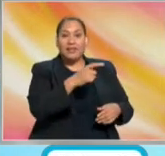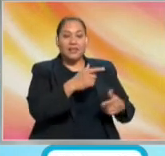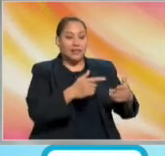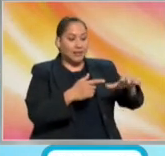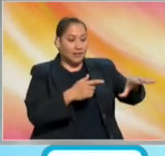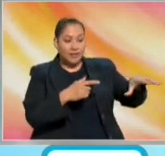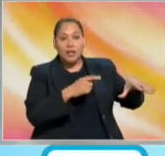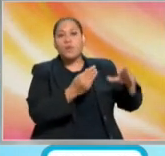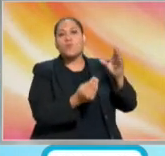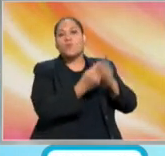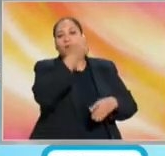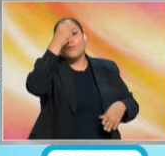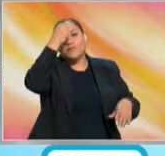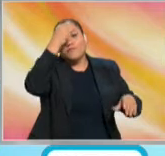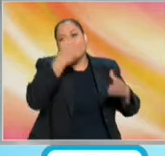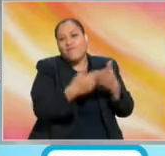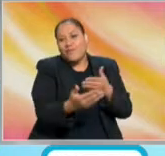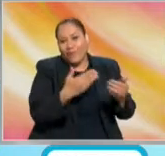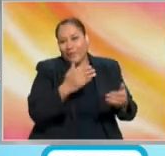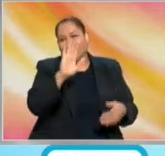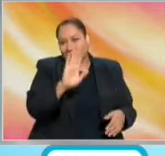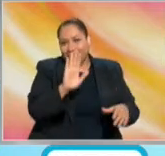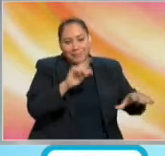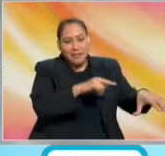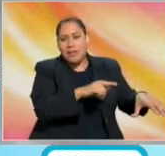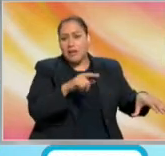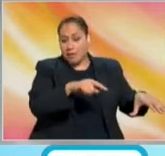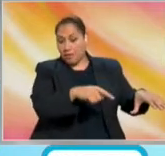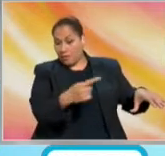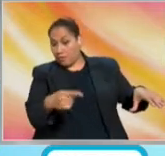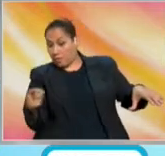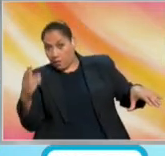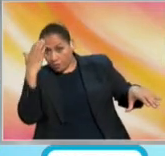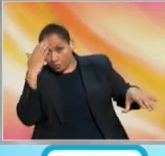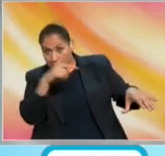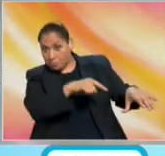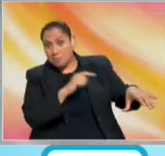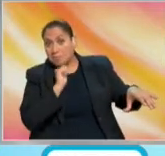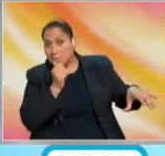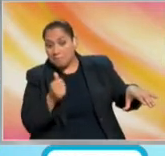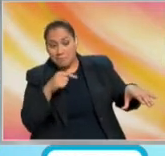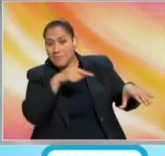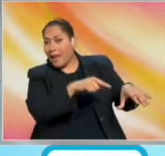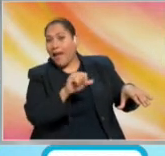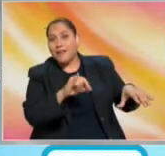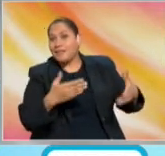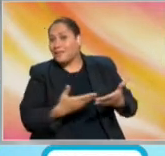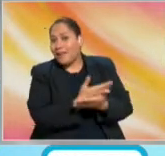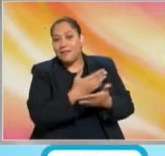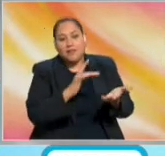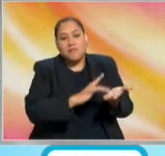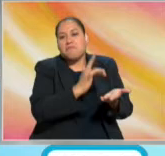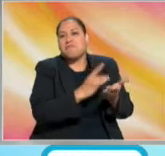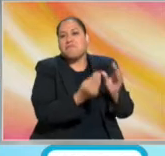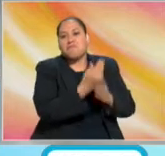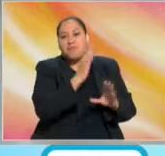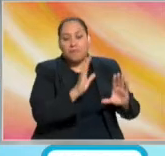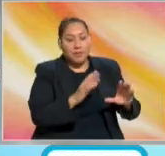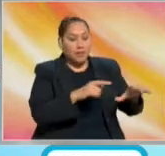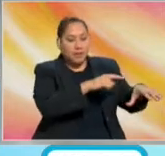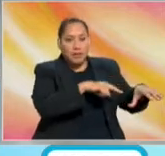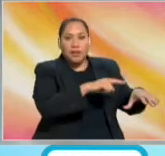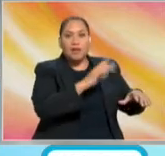es de otro chip, tiene otro chip, ¿no? Pues sí, Y ¿no? entonces, y pues mira, sí, evidentemente, estas generaciones son